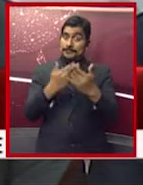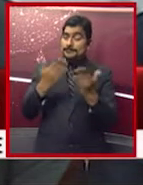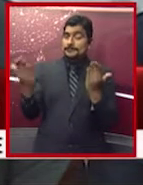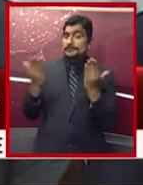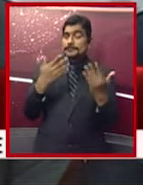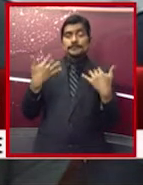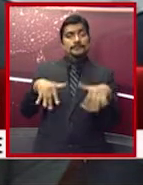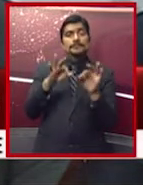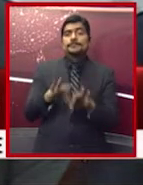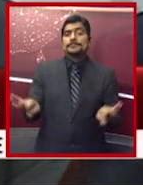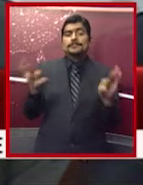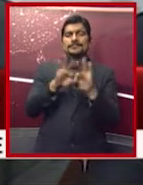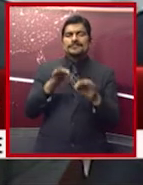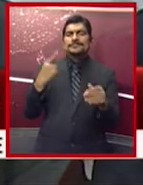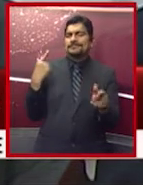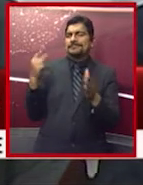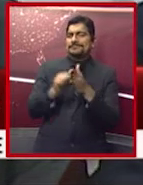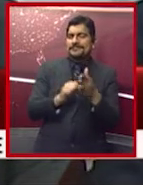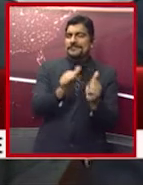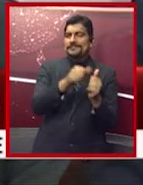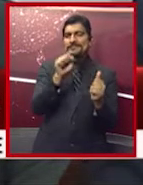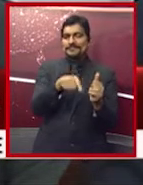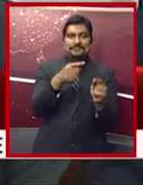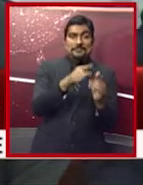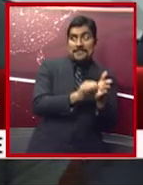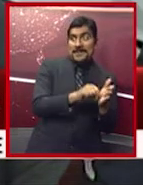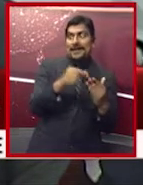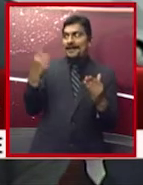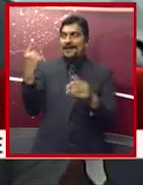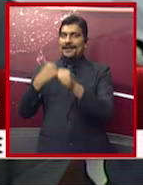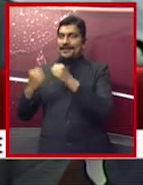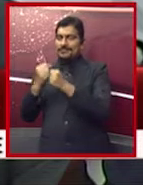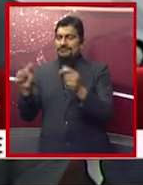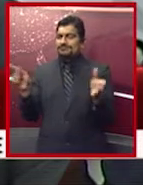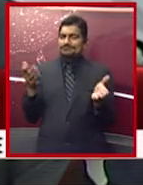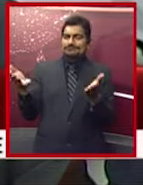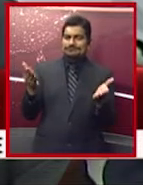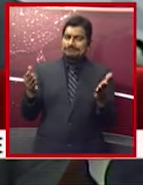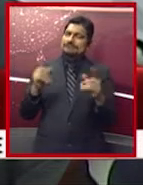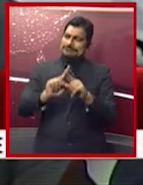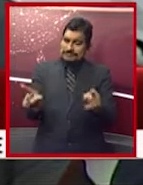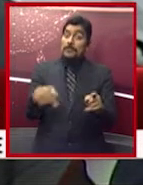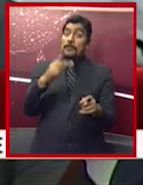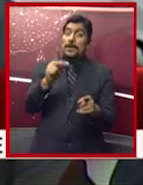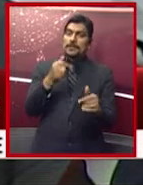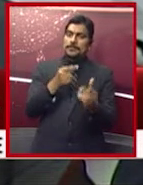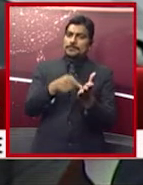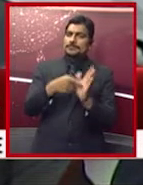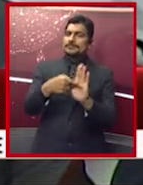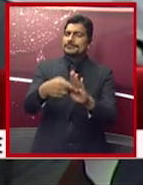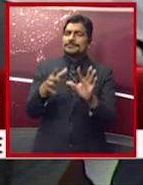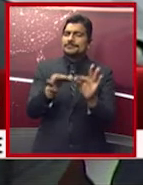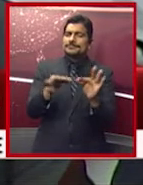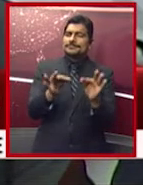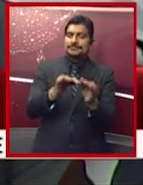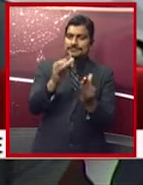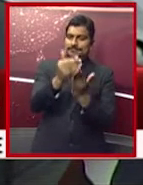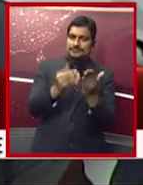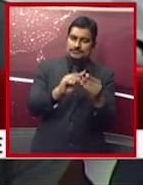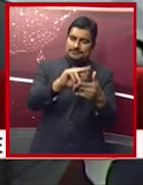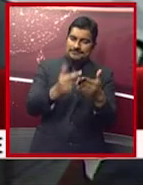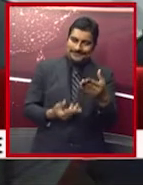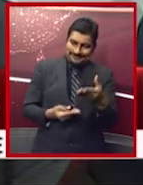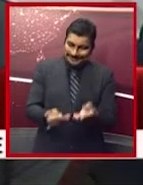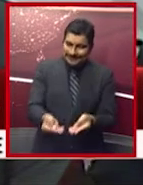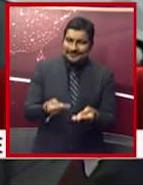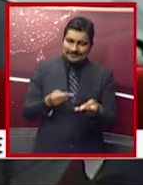son importantes de un mes contra el mismo mes del año pasado, pero también esto indica que en algunos casos los recibos de energía